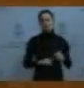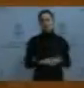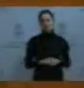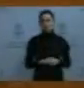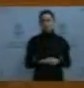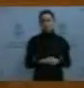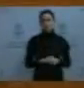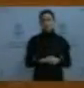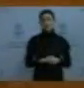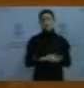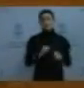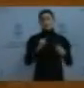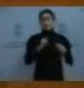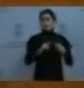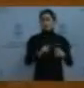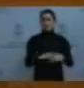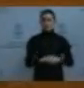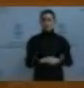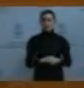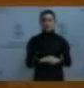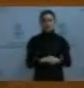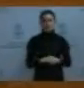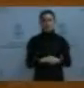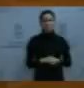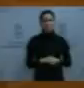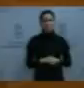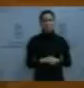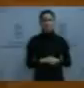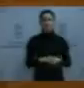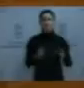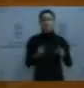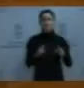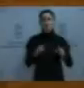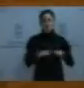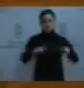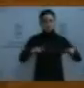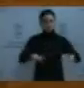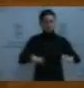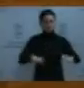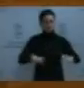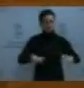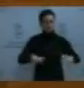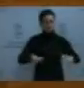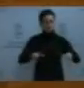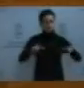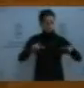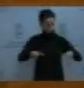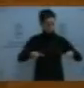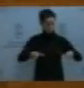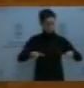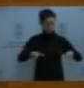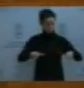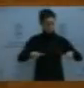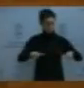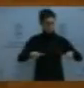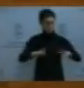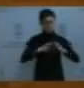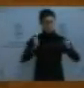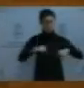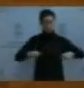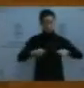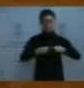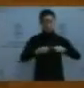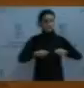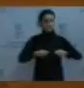Primero, no concederemos nuevas unidades concertadas a ningún centro si es que lo solicita.